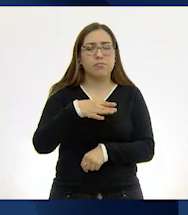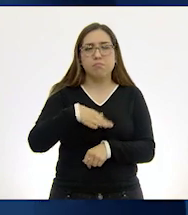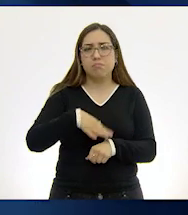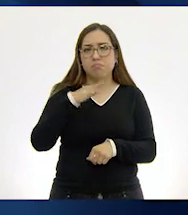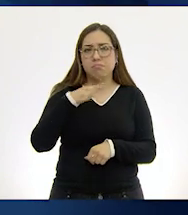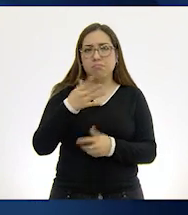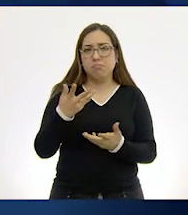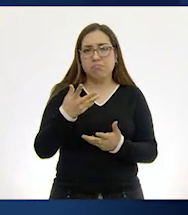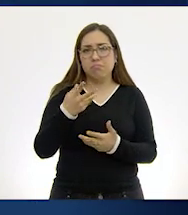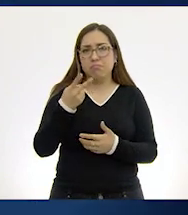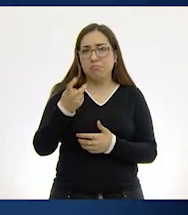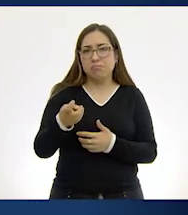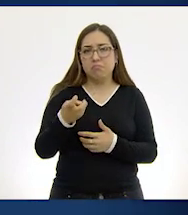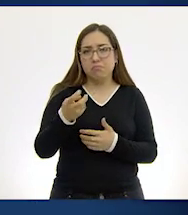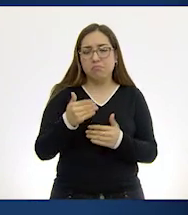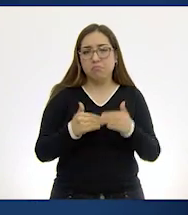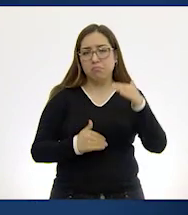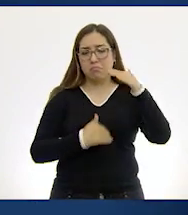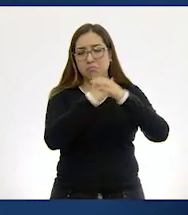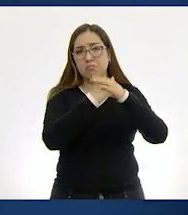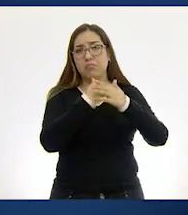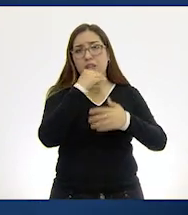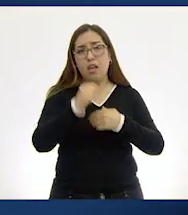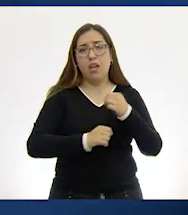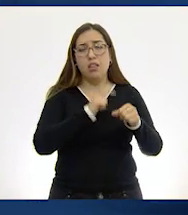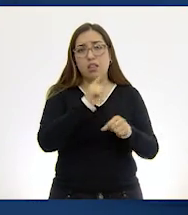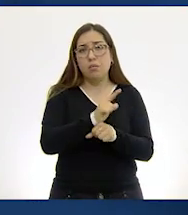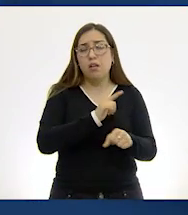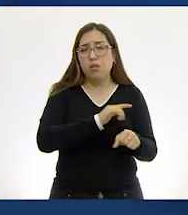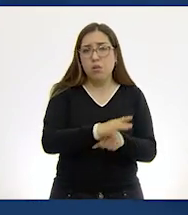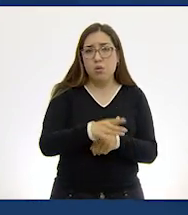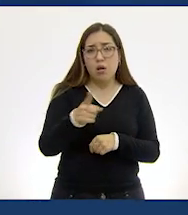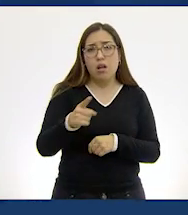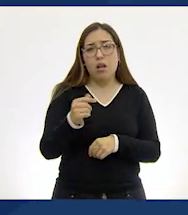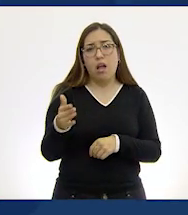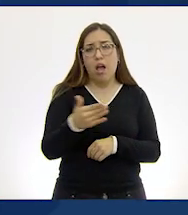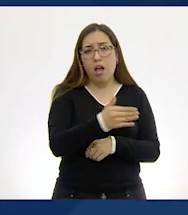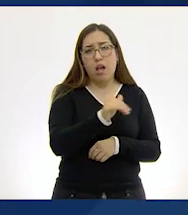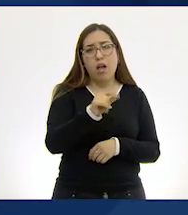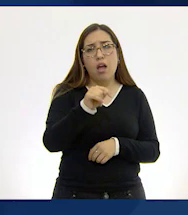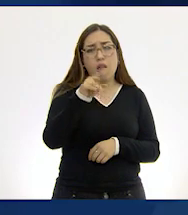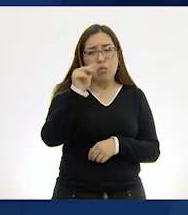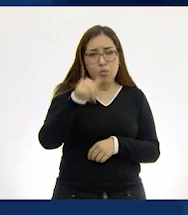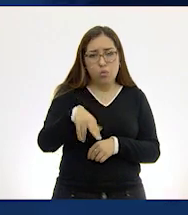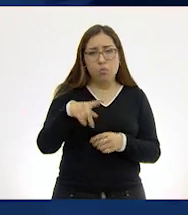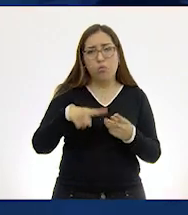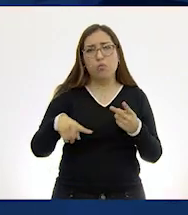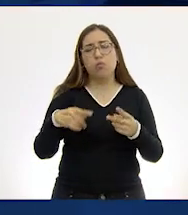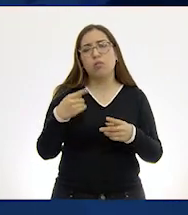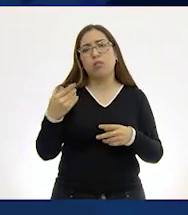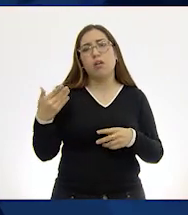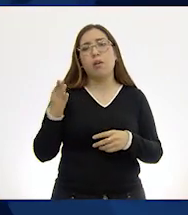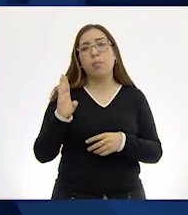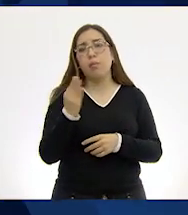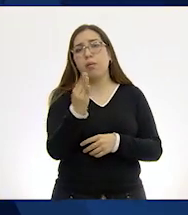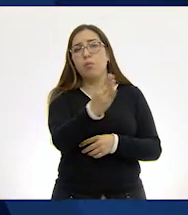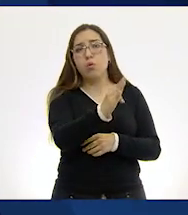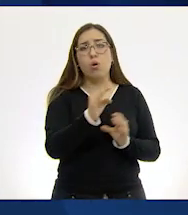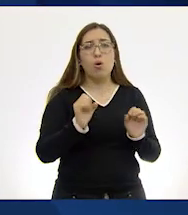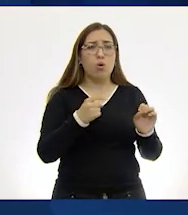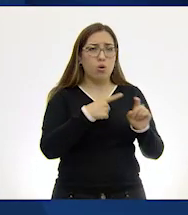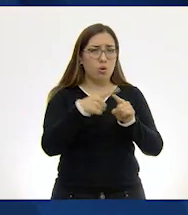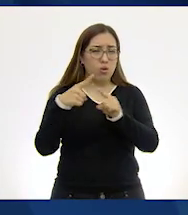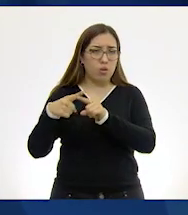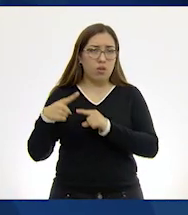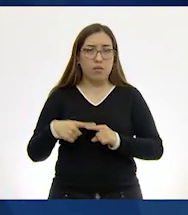son depredadores tope, los atunes, los tiburones, los meros. Y lo que hacen es que del plástico pequeño que se hace